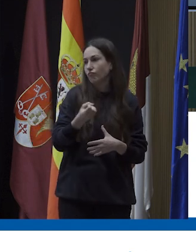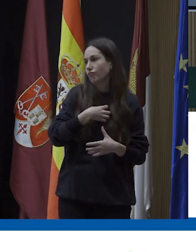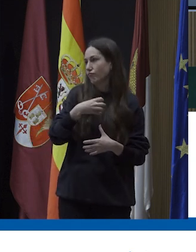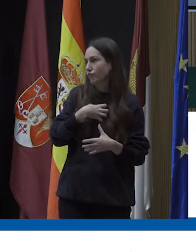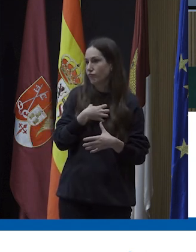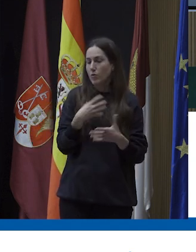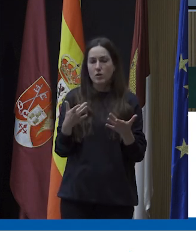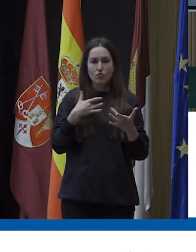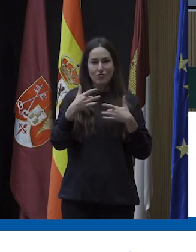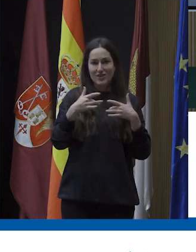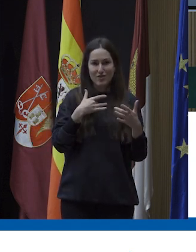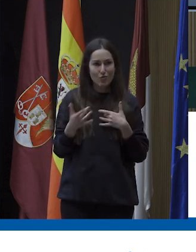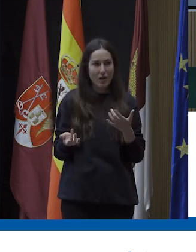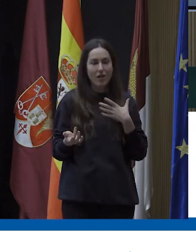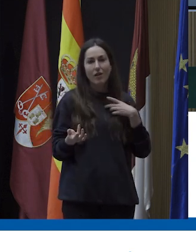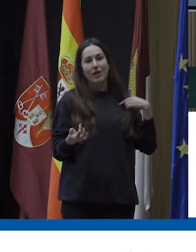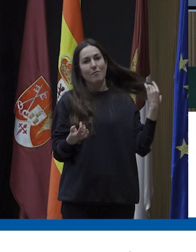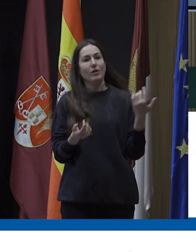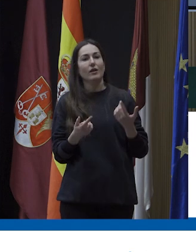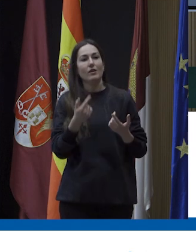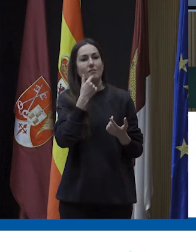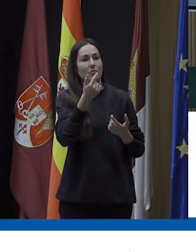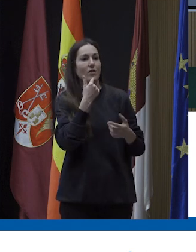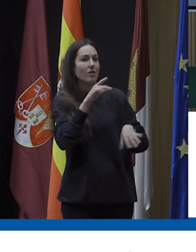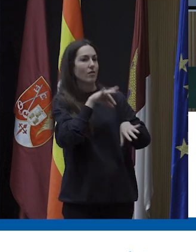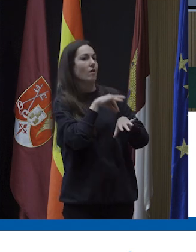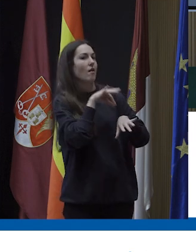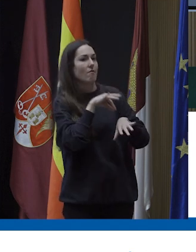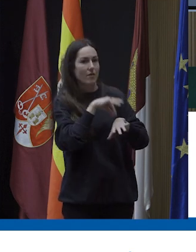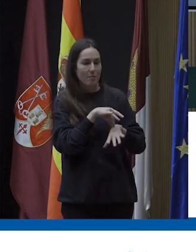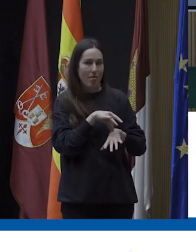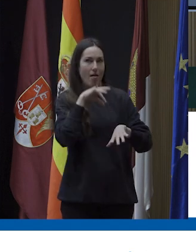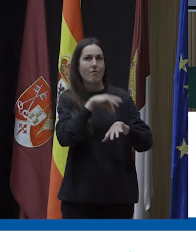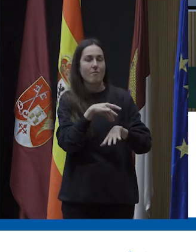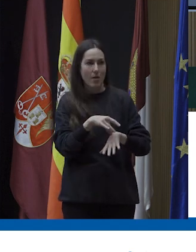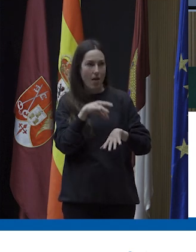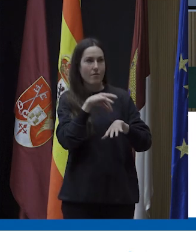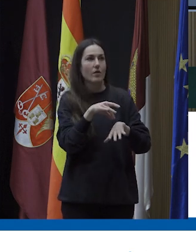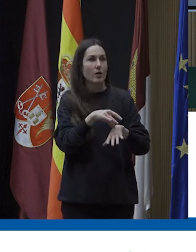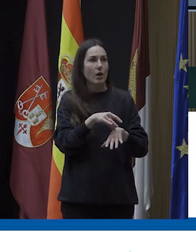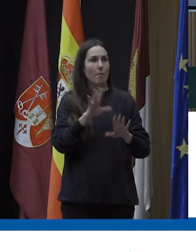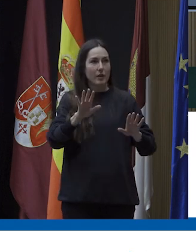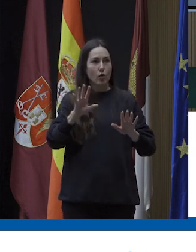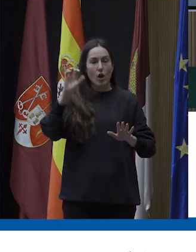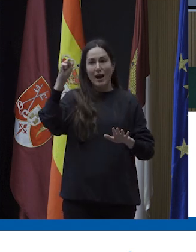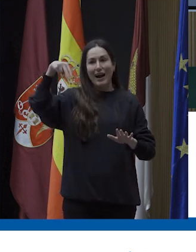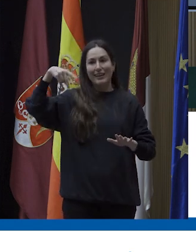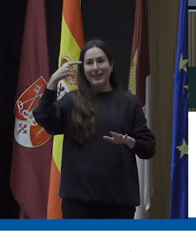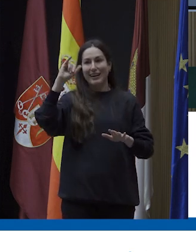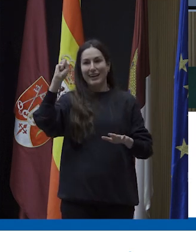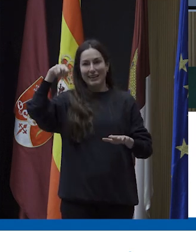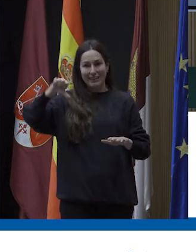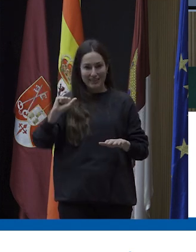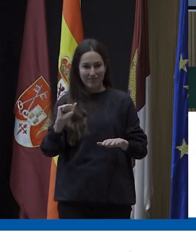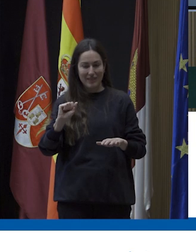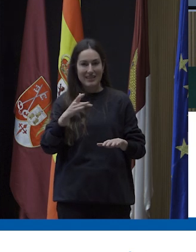todo el rato de como si fuera una enfermedad, para simplificarlo, pero en realidad la angina es un síntoma, como puede ser la cefalea o el